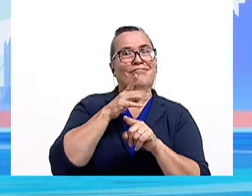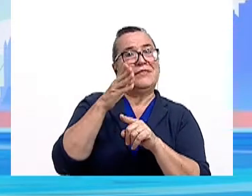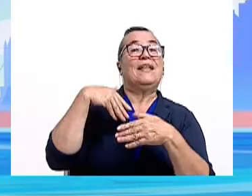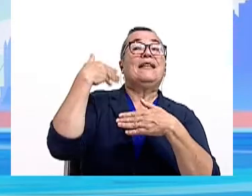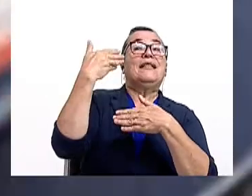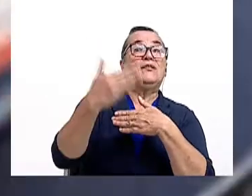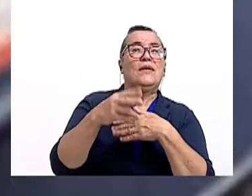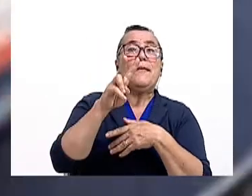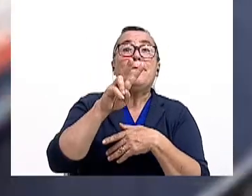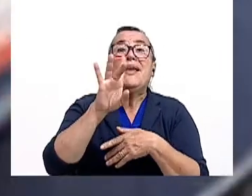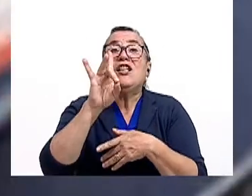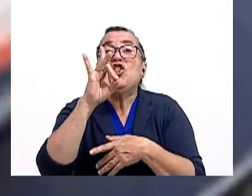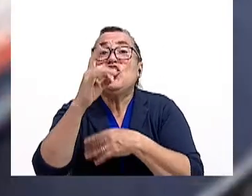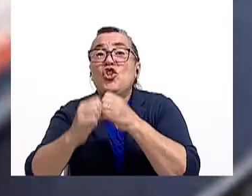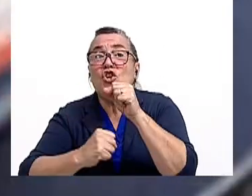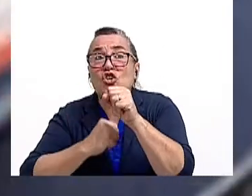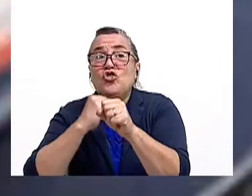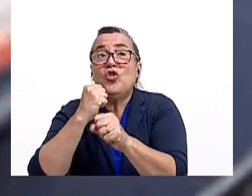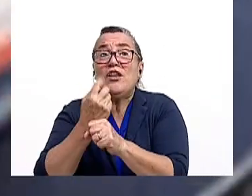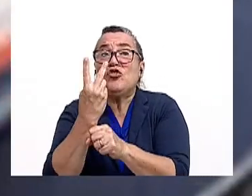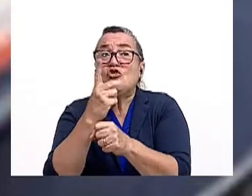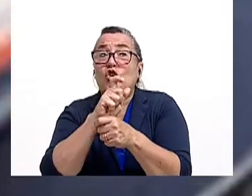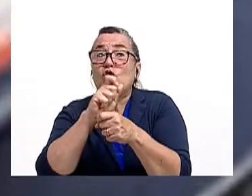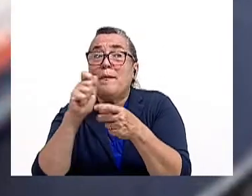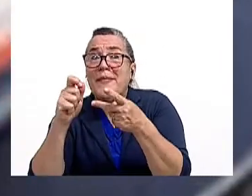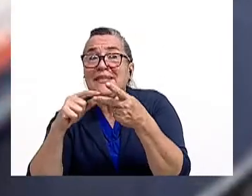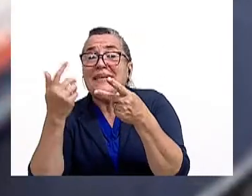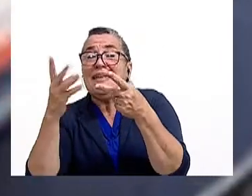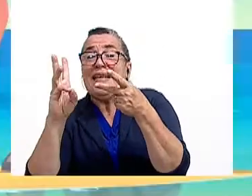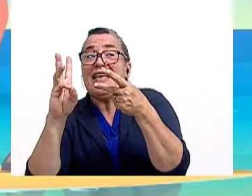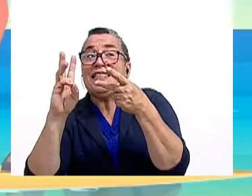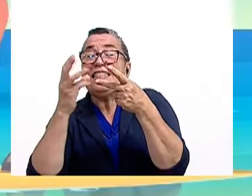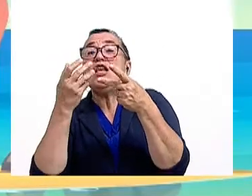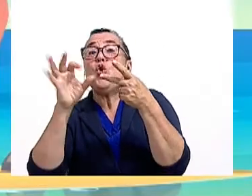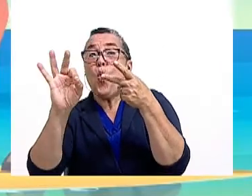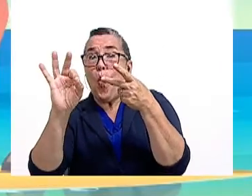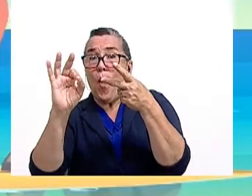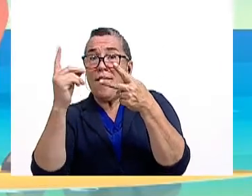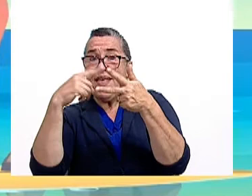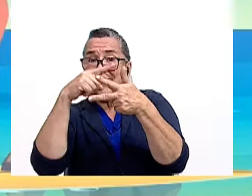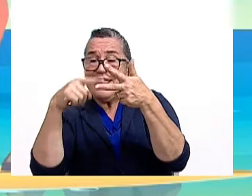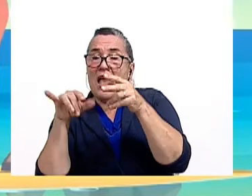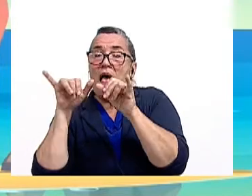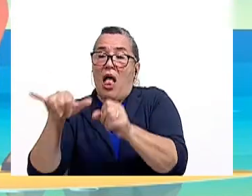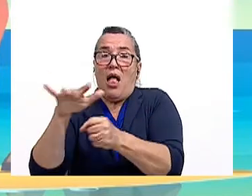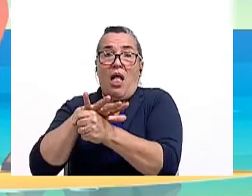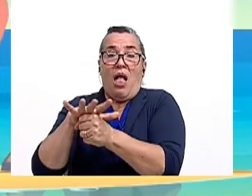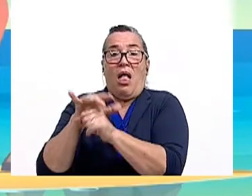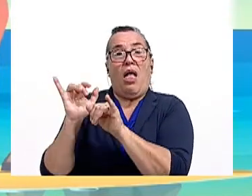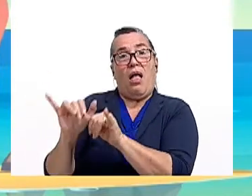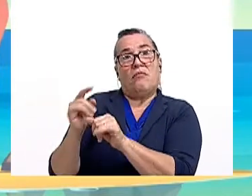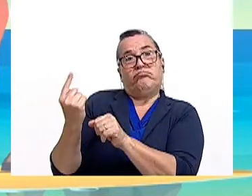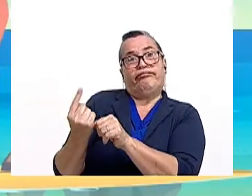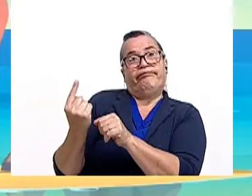de 28 años, 2 meses y 19 días de estar estancado